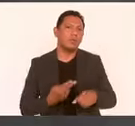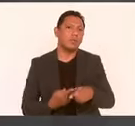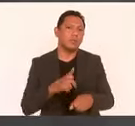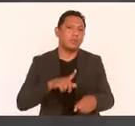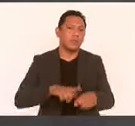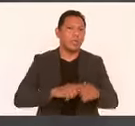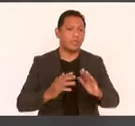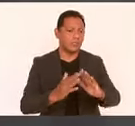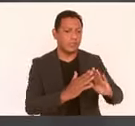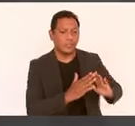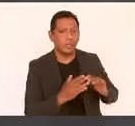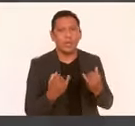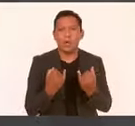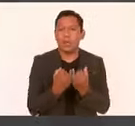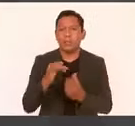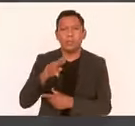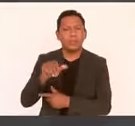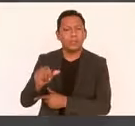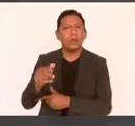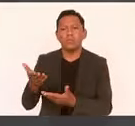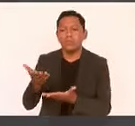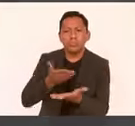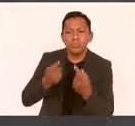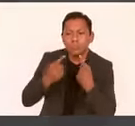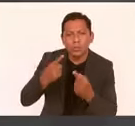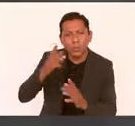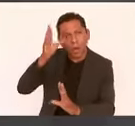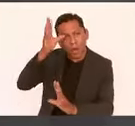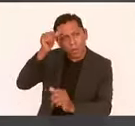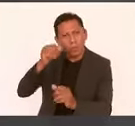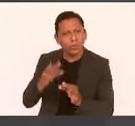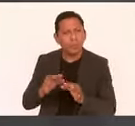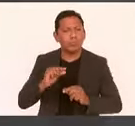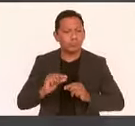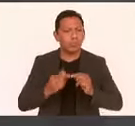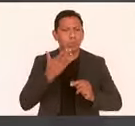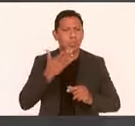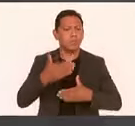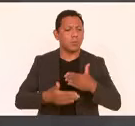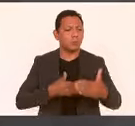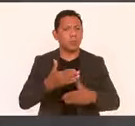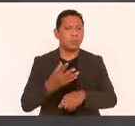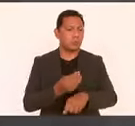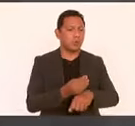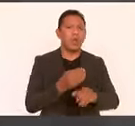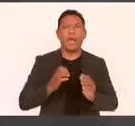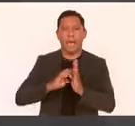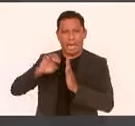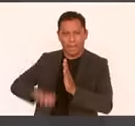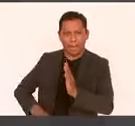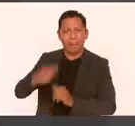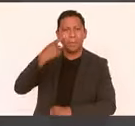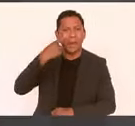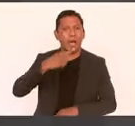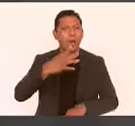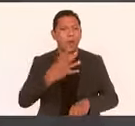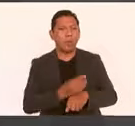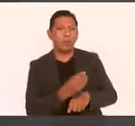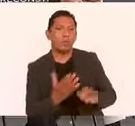INAH. Hicimos convenios y vamos avanzando muy bien. Por ejemplo, en la reconstrucción